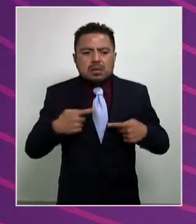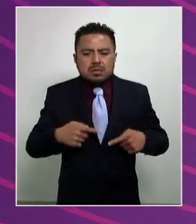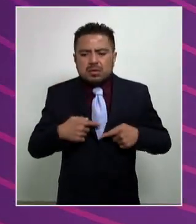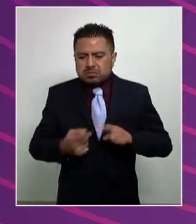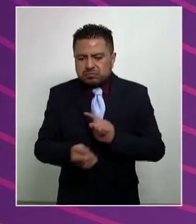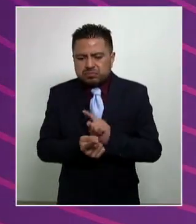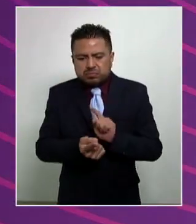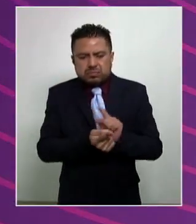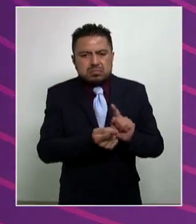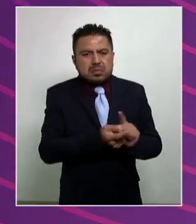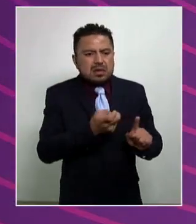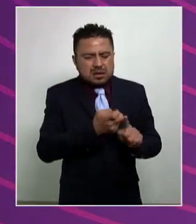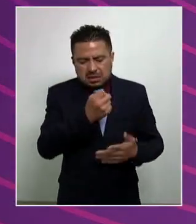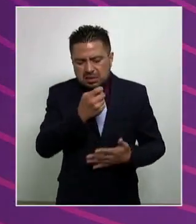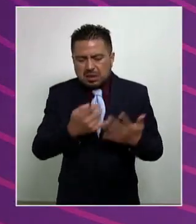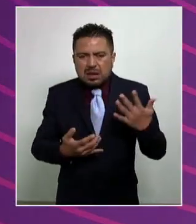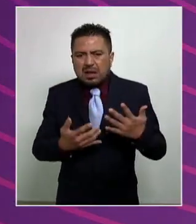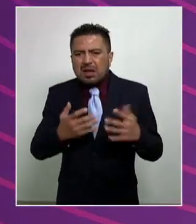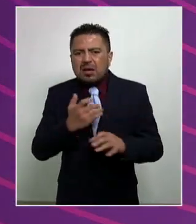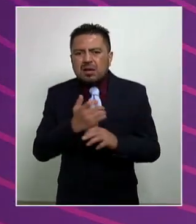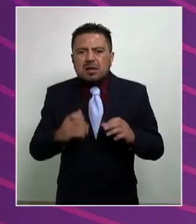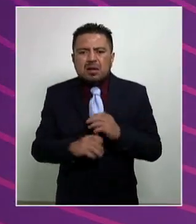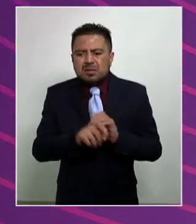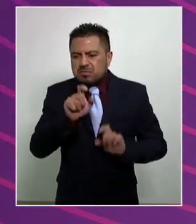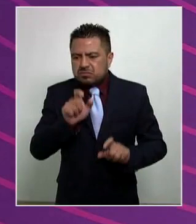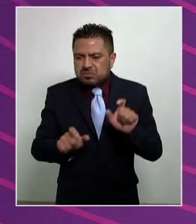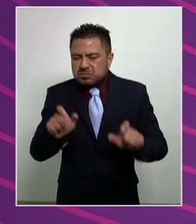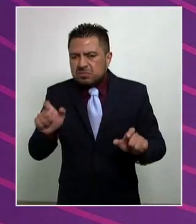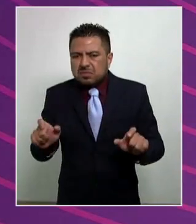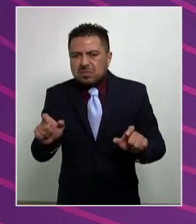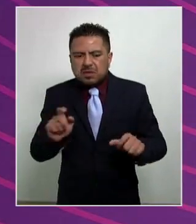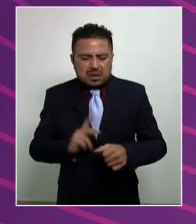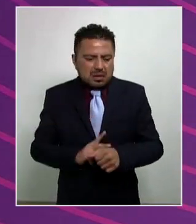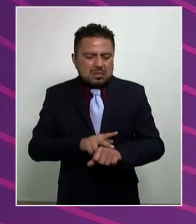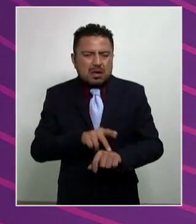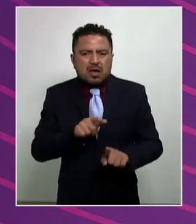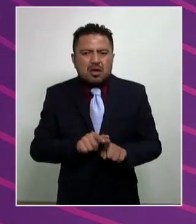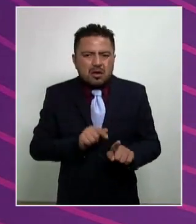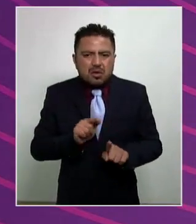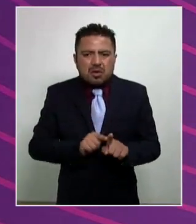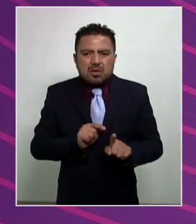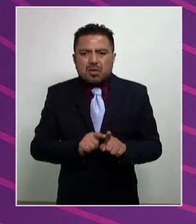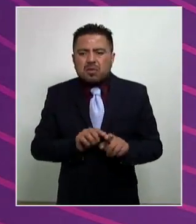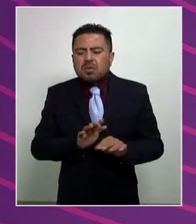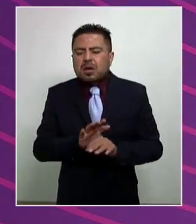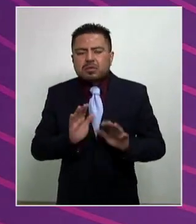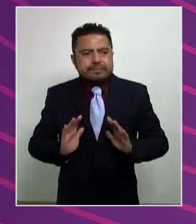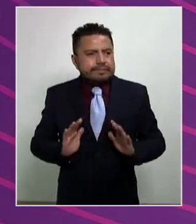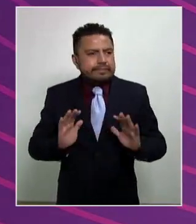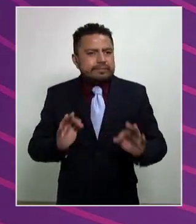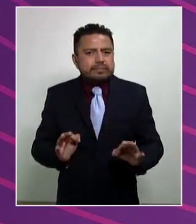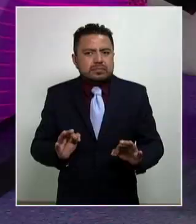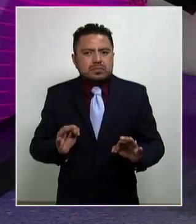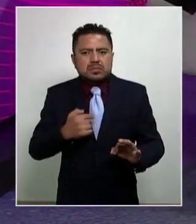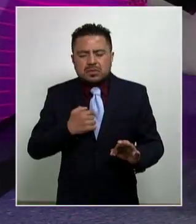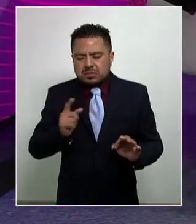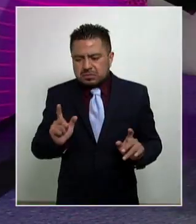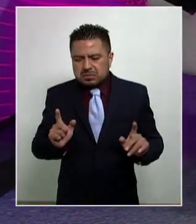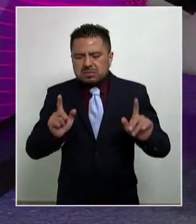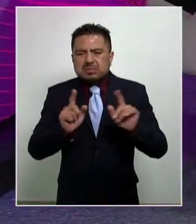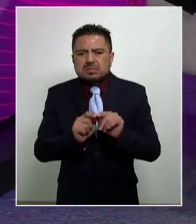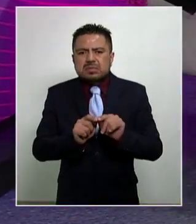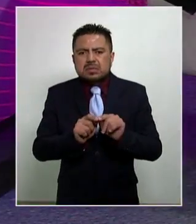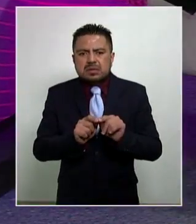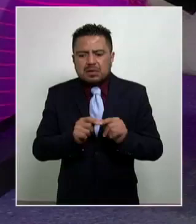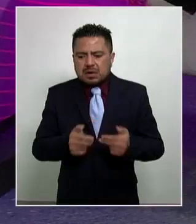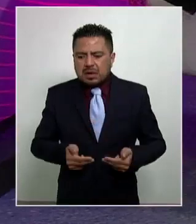ciertas características, con cierta identidad, cierto tono de piel, cierto origen, yo deduzco y